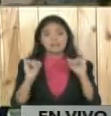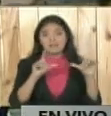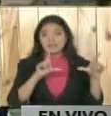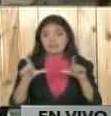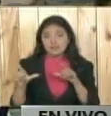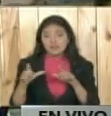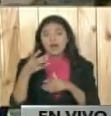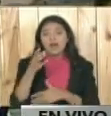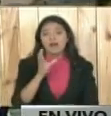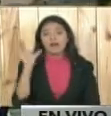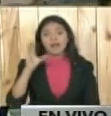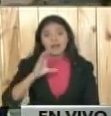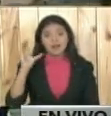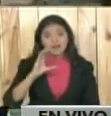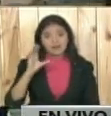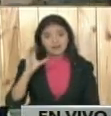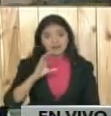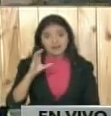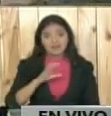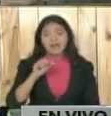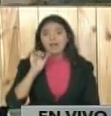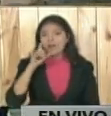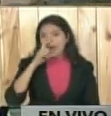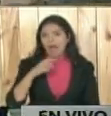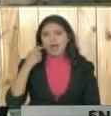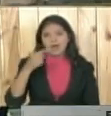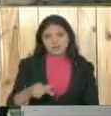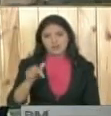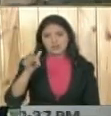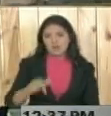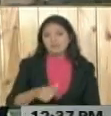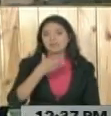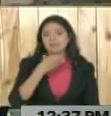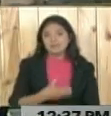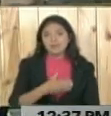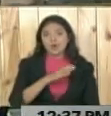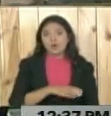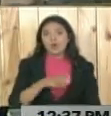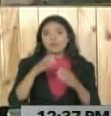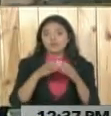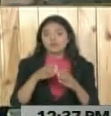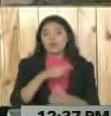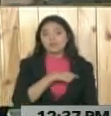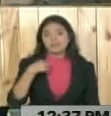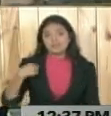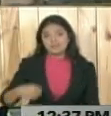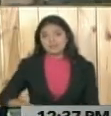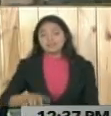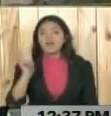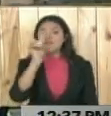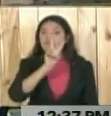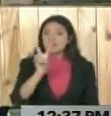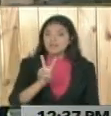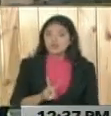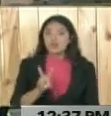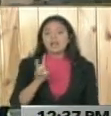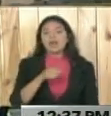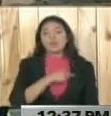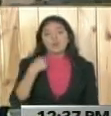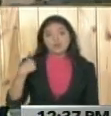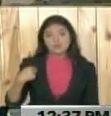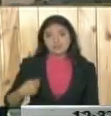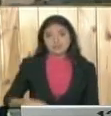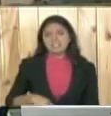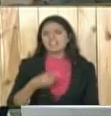en Caracas este mismo año, en diciembre, la comisión mixta China-Venezuela. Y con China, la República Popular China,